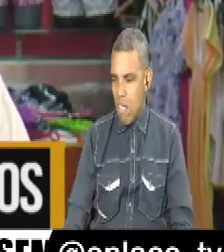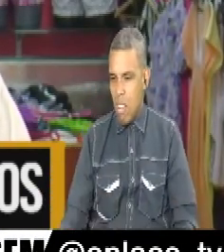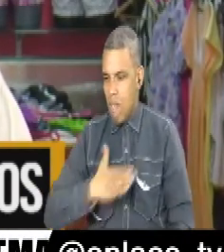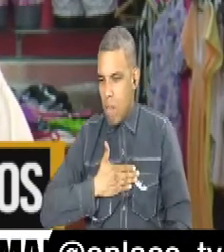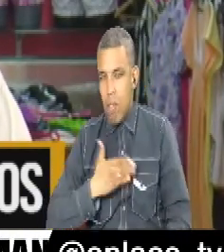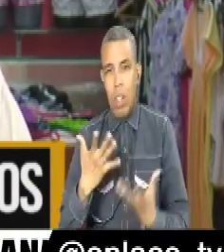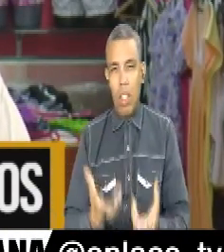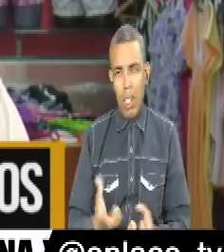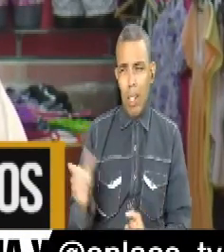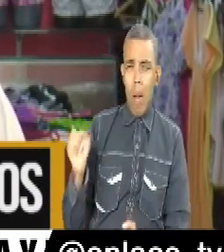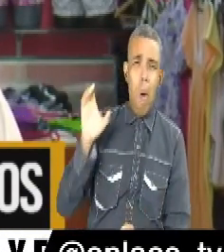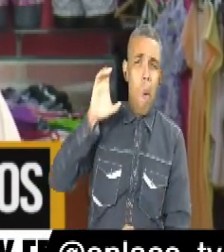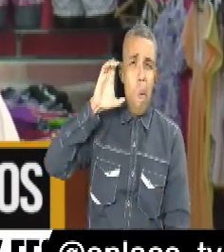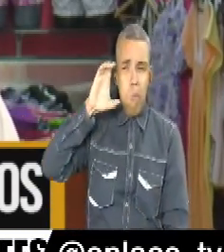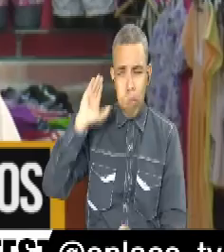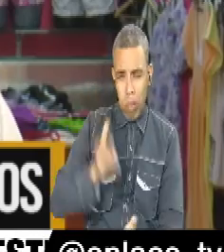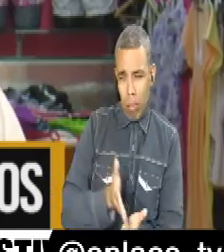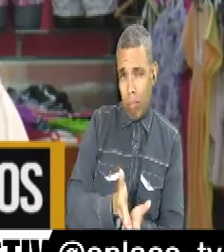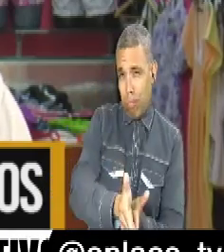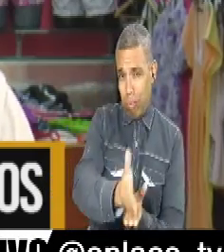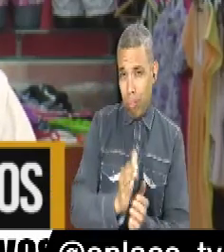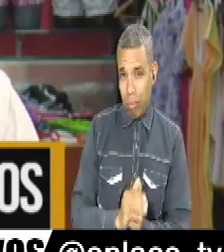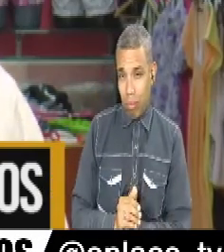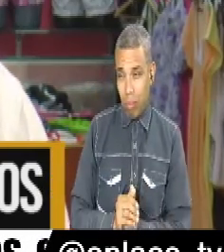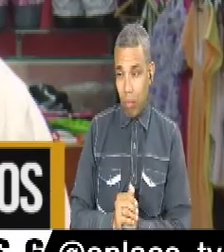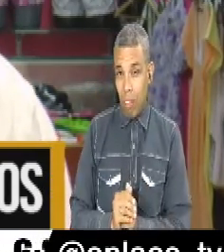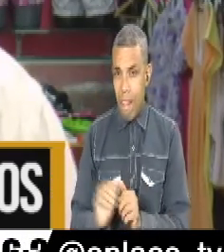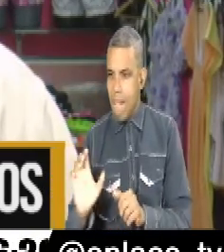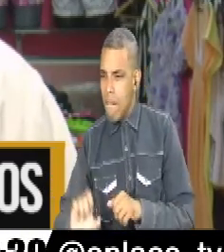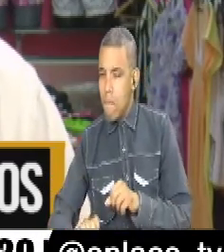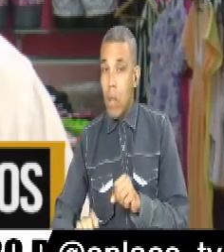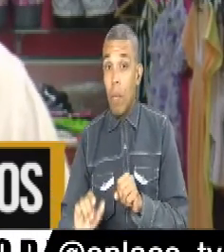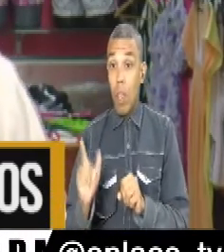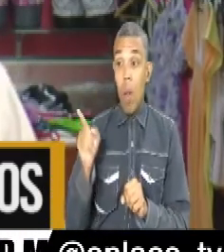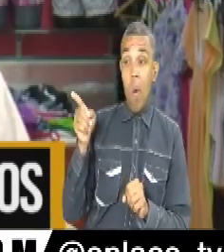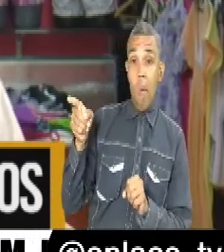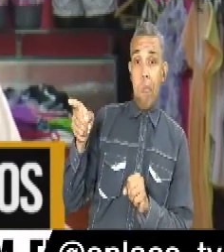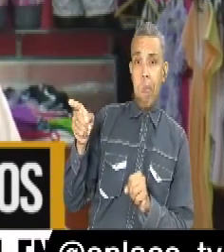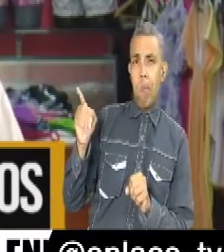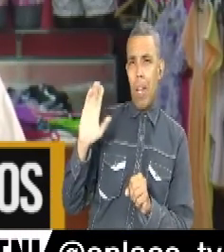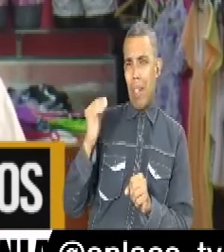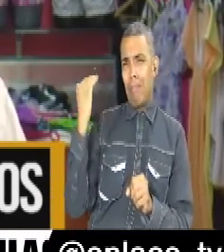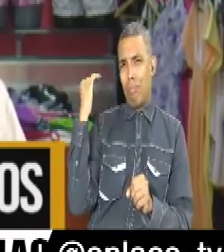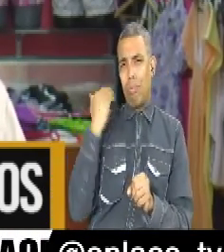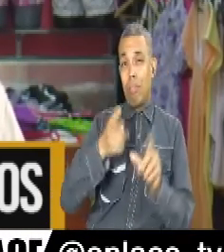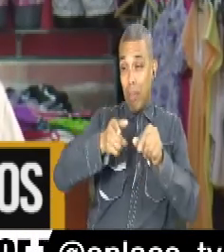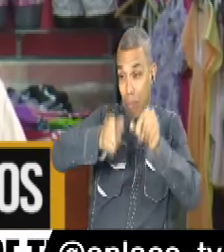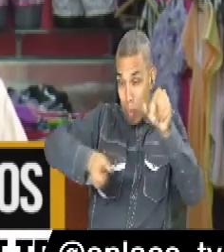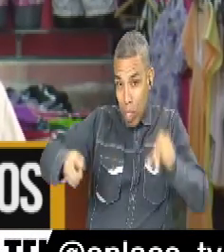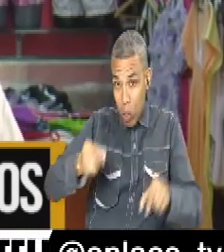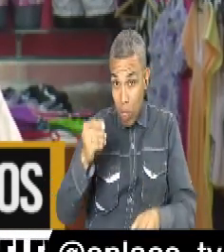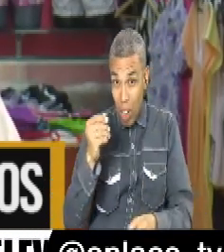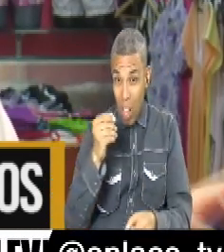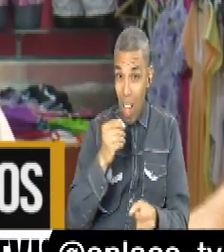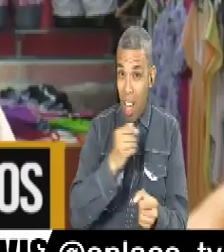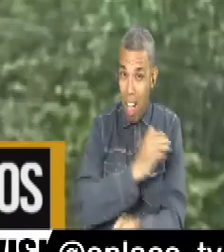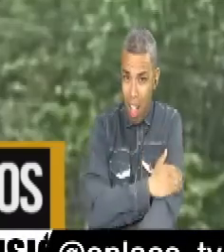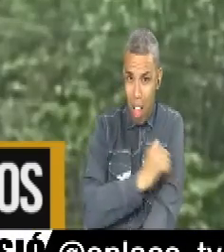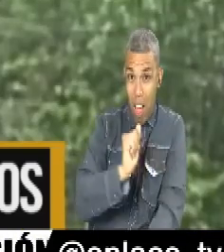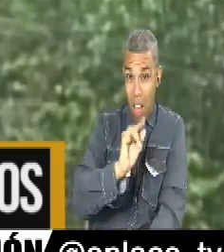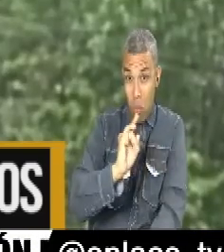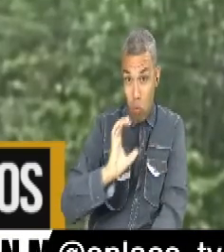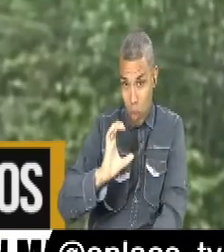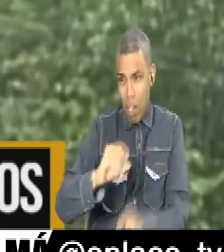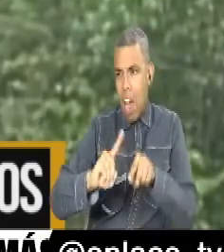dado los últimos allanamientos y detenciones de miembros de las autodefensas. Pero igualmente denuncian que en la